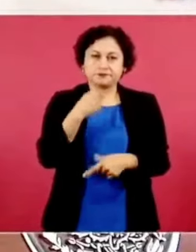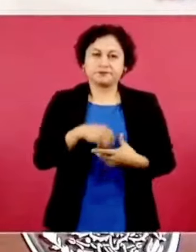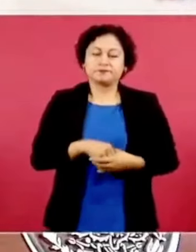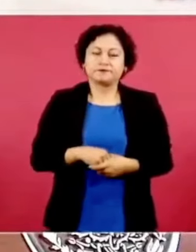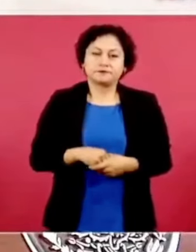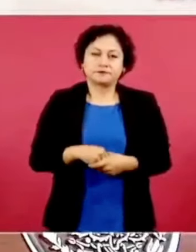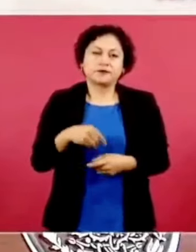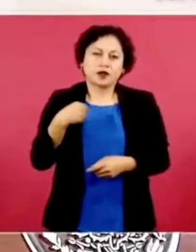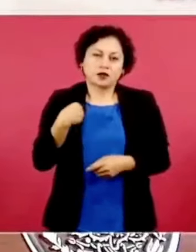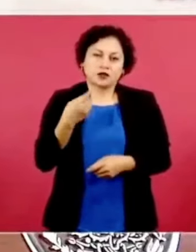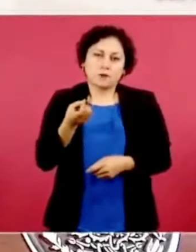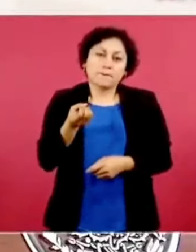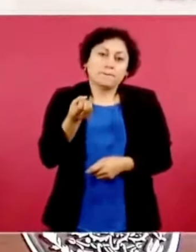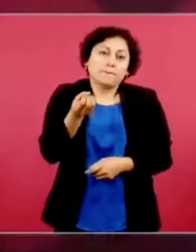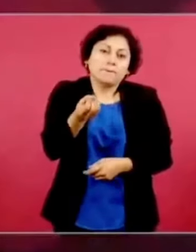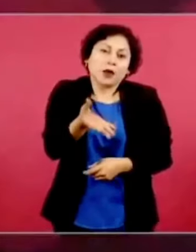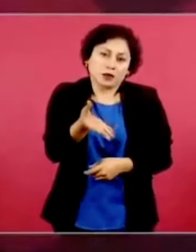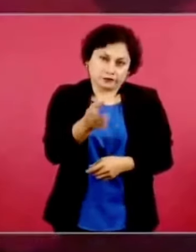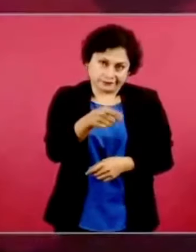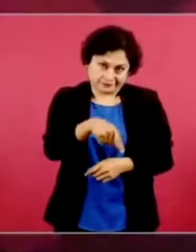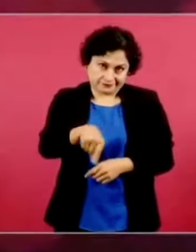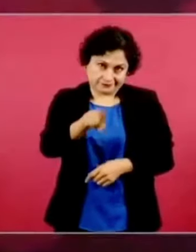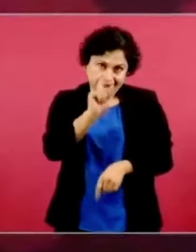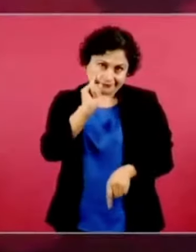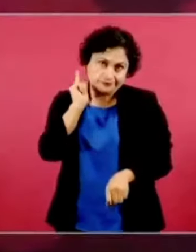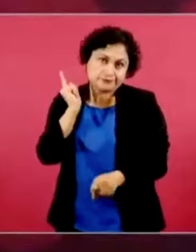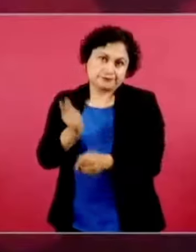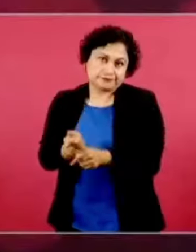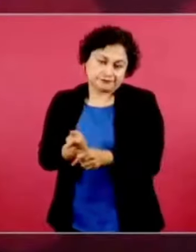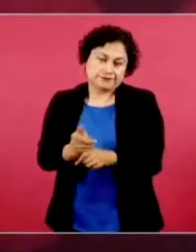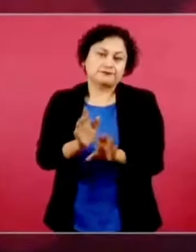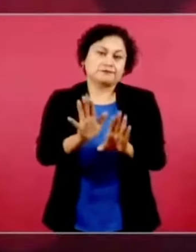una pista, porque